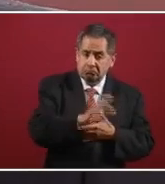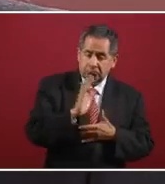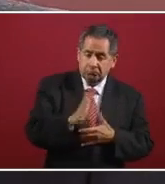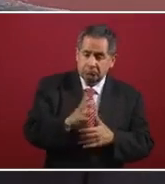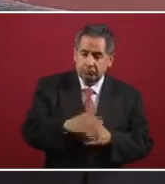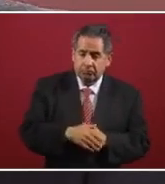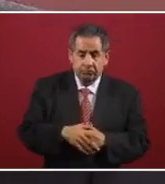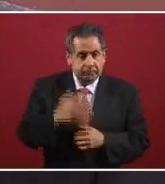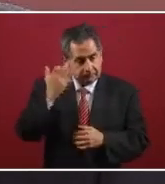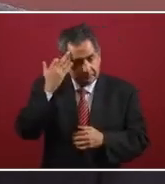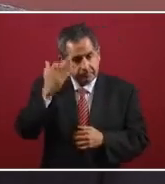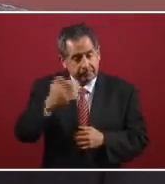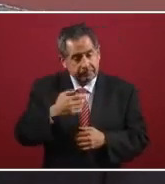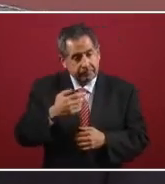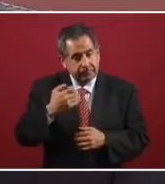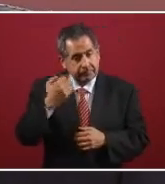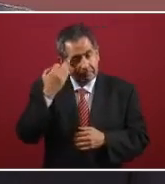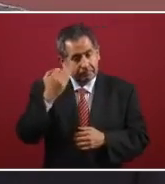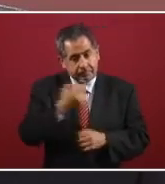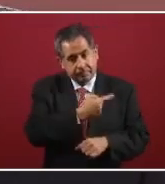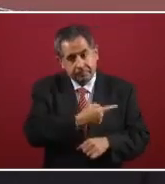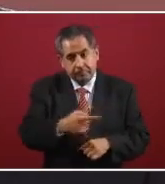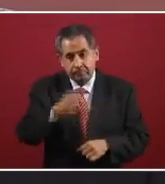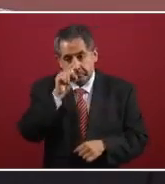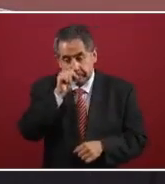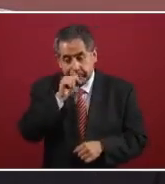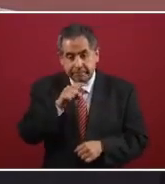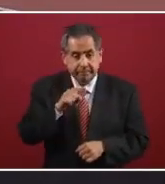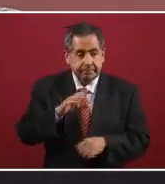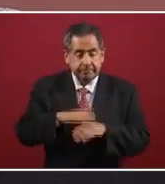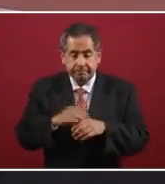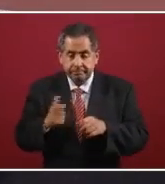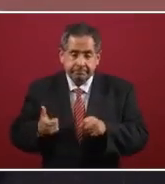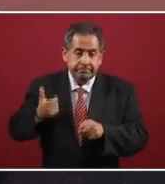y va a llevar también recursos adicionales.